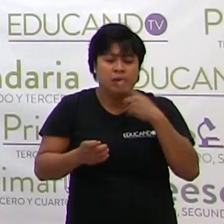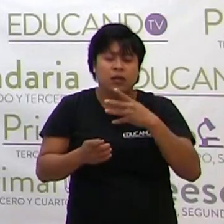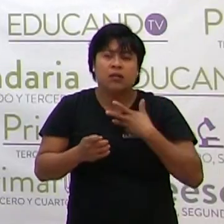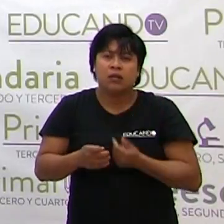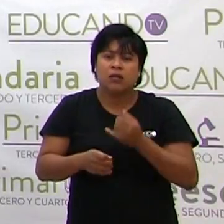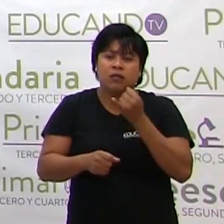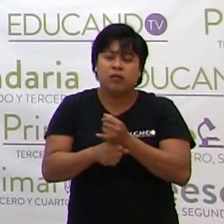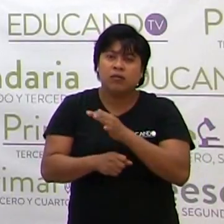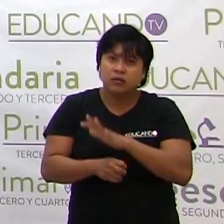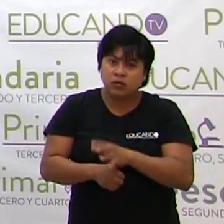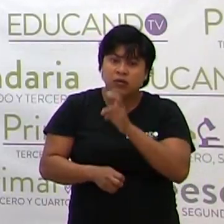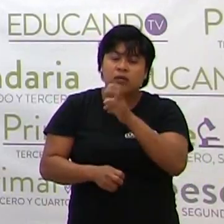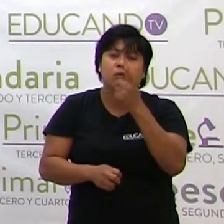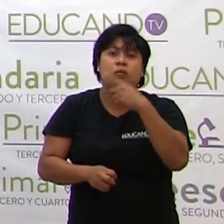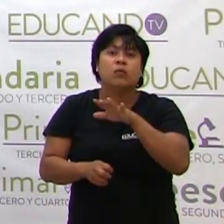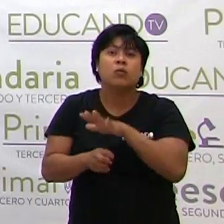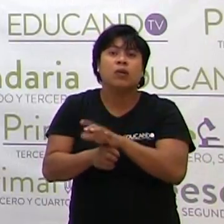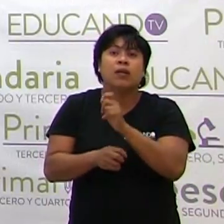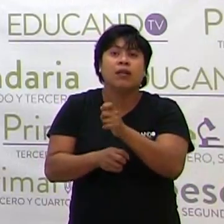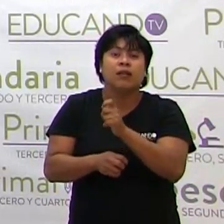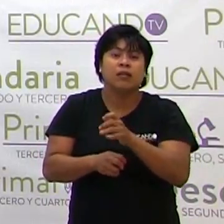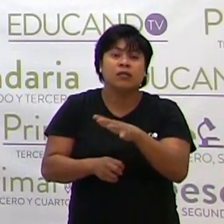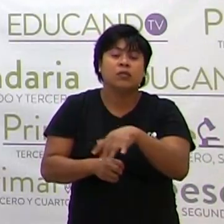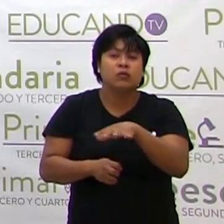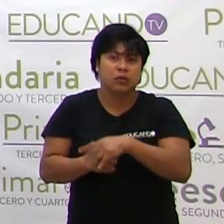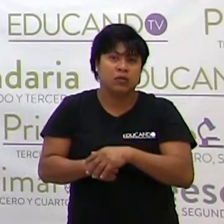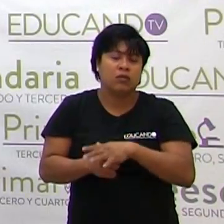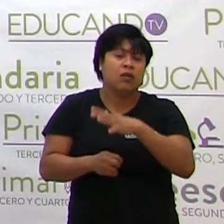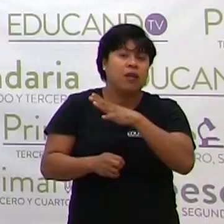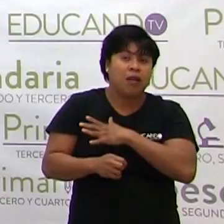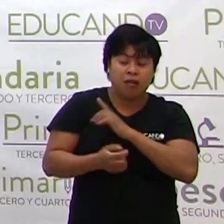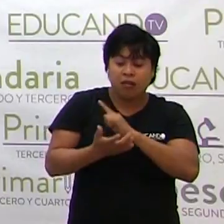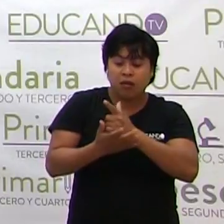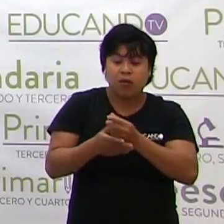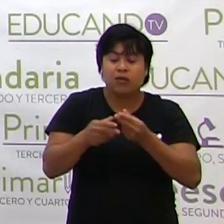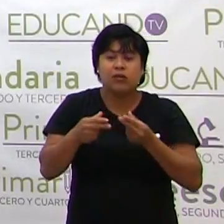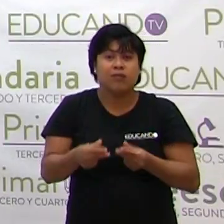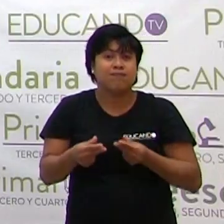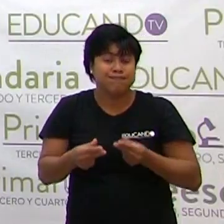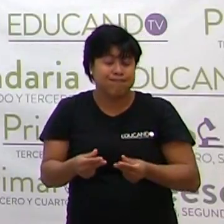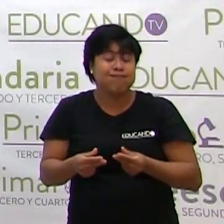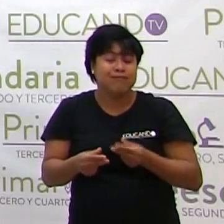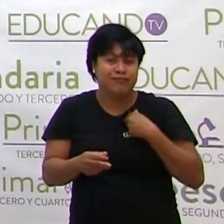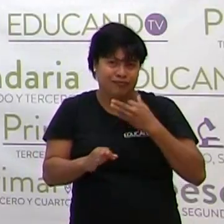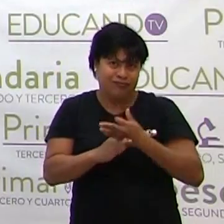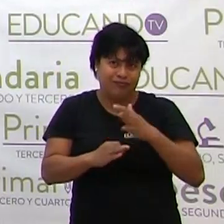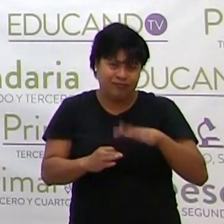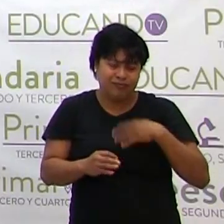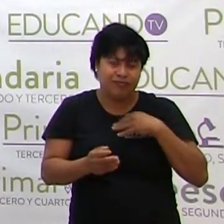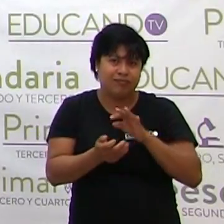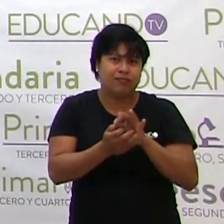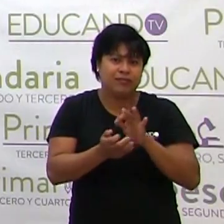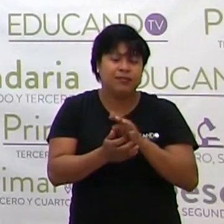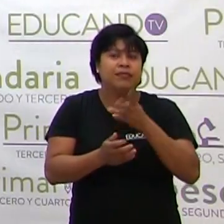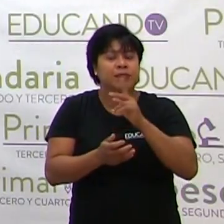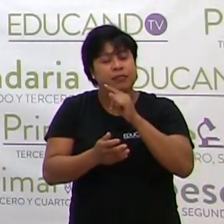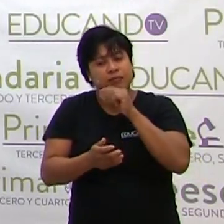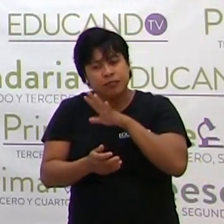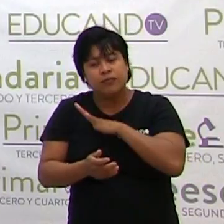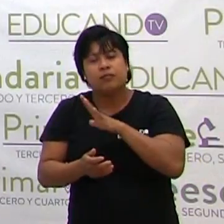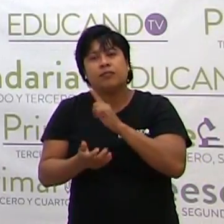información a la cual nos estamos refiriendo. Existen libros muy gruesos, como ya te comentaba, pero también existen